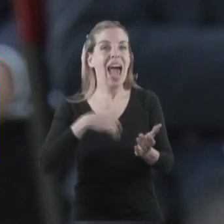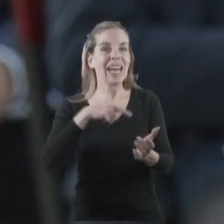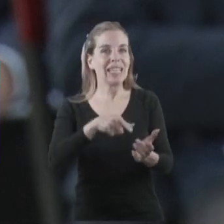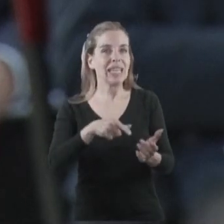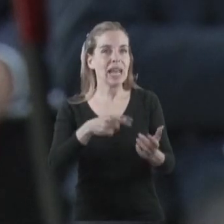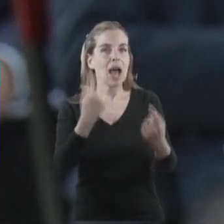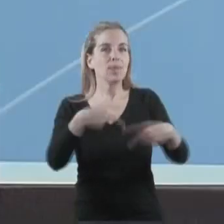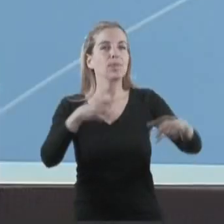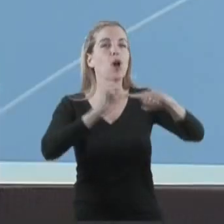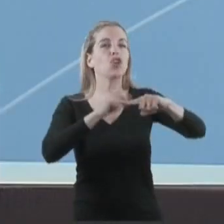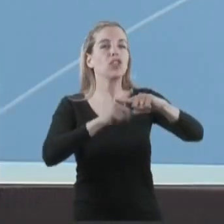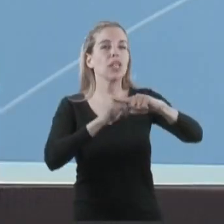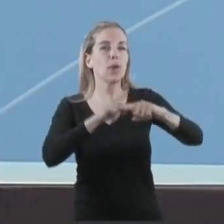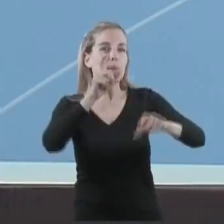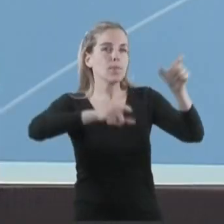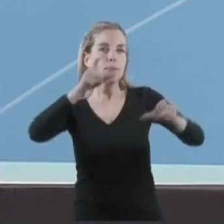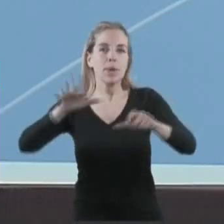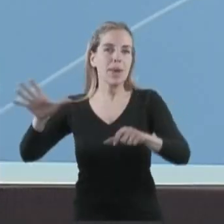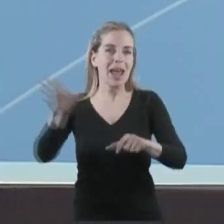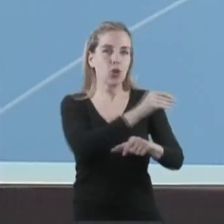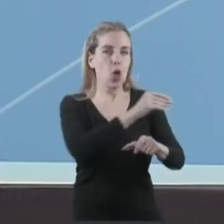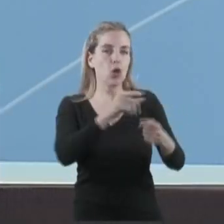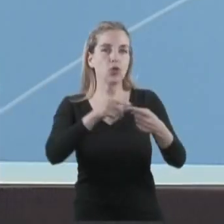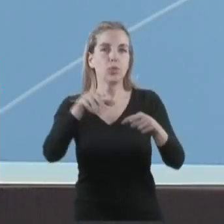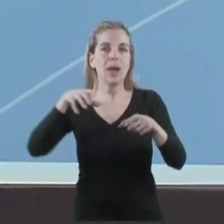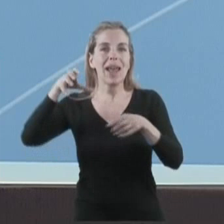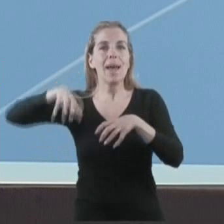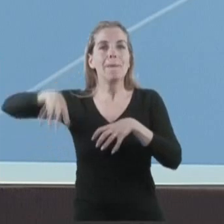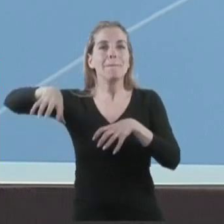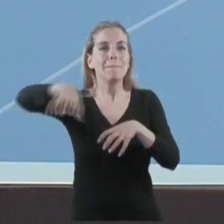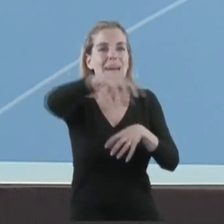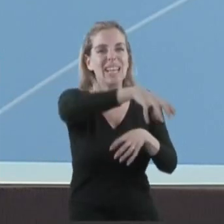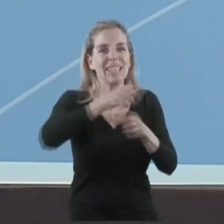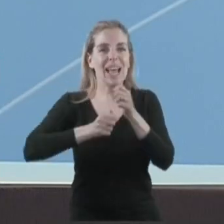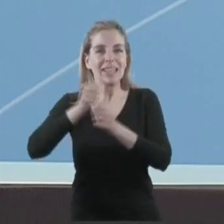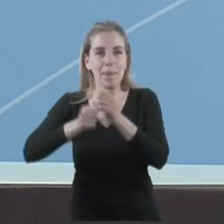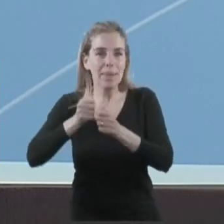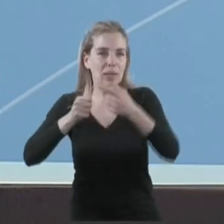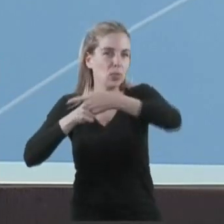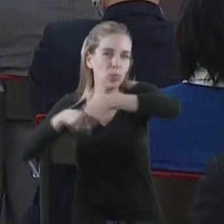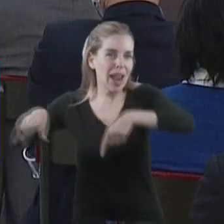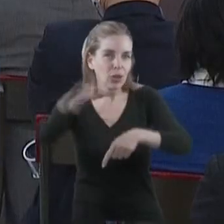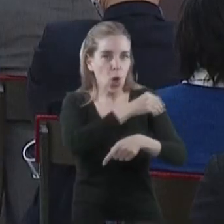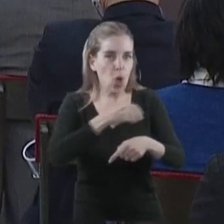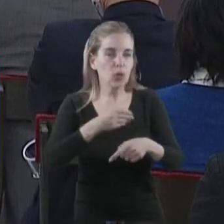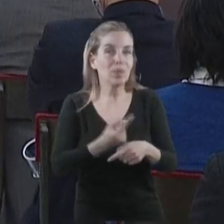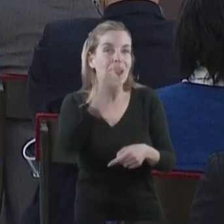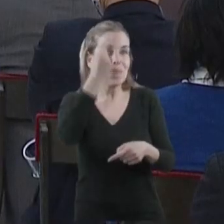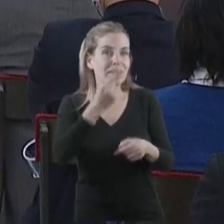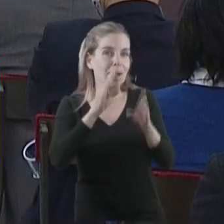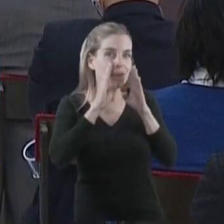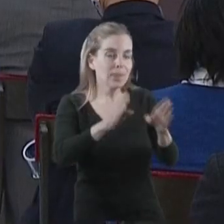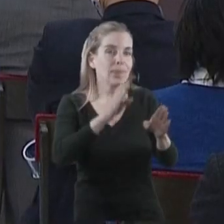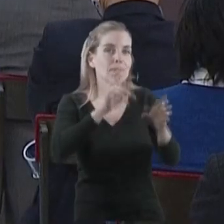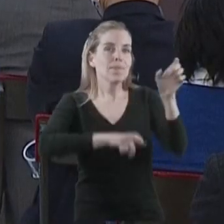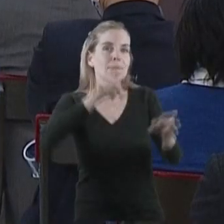para todos los sectores. Previsibilidades, por empezar, para toda nuestra gente, que eso es a lo que